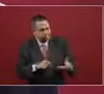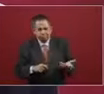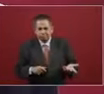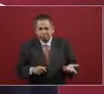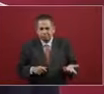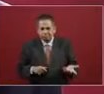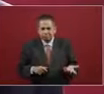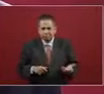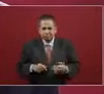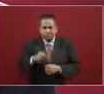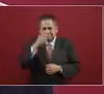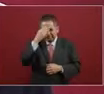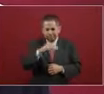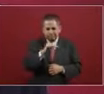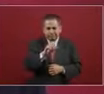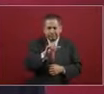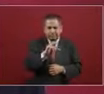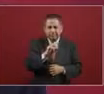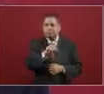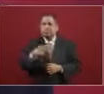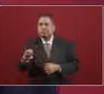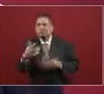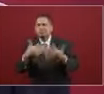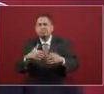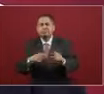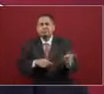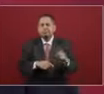no Mexicana, la otra.